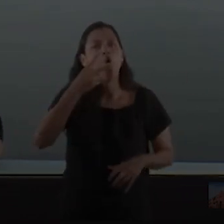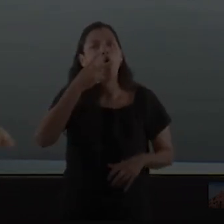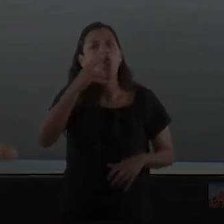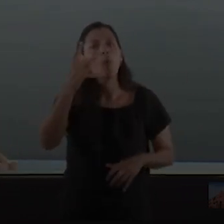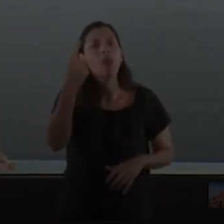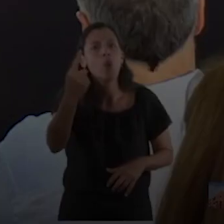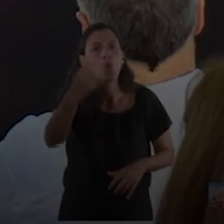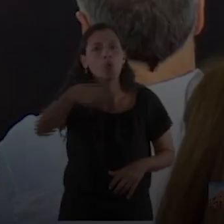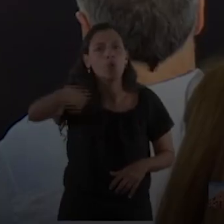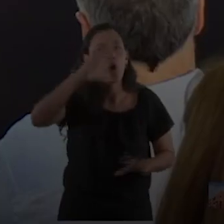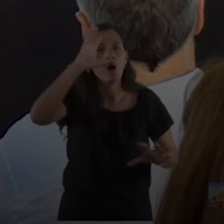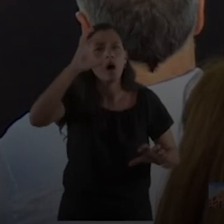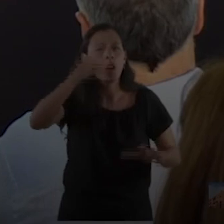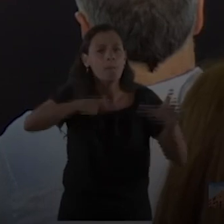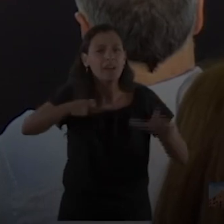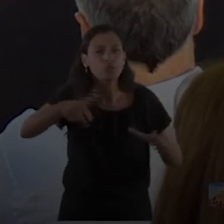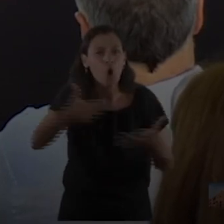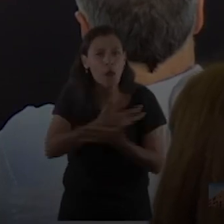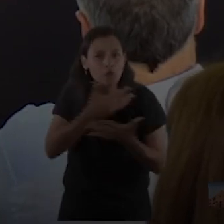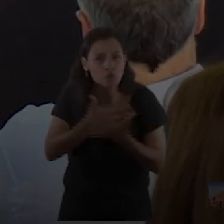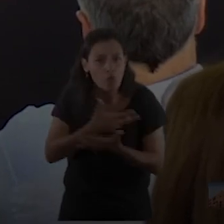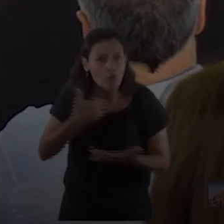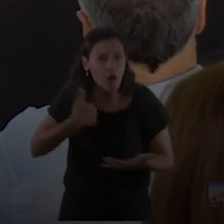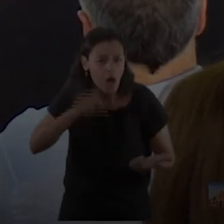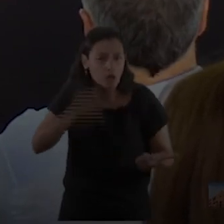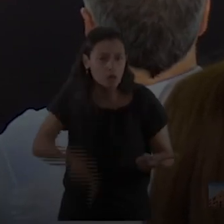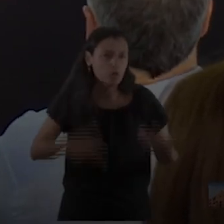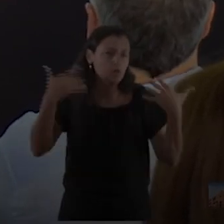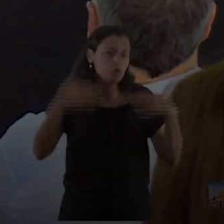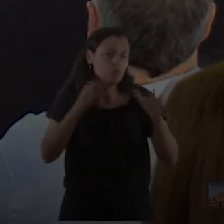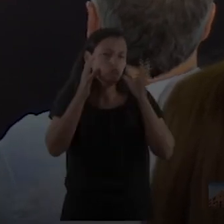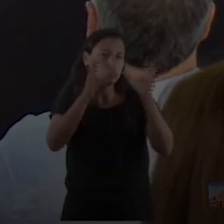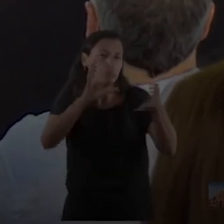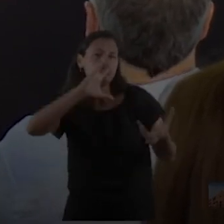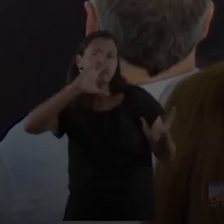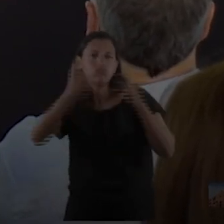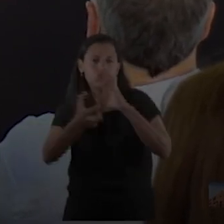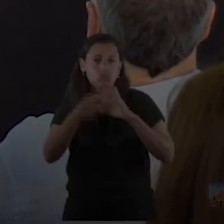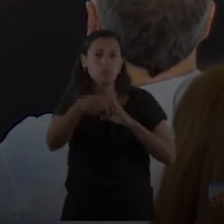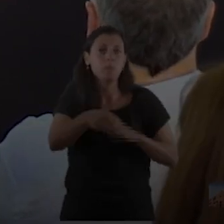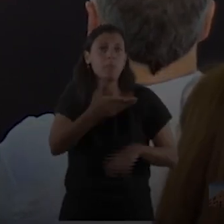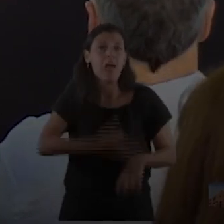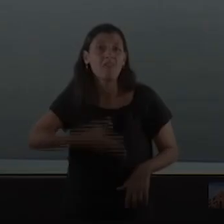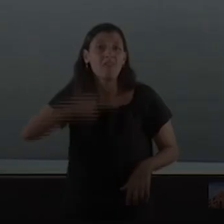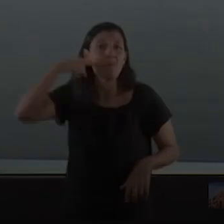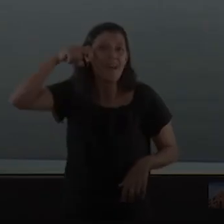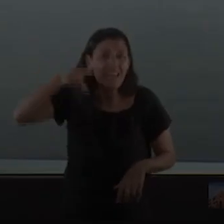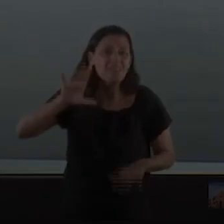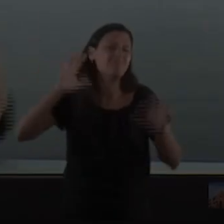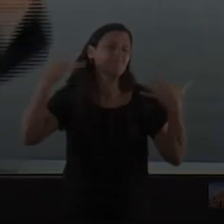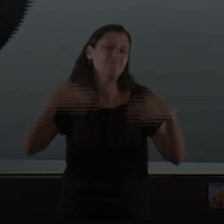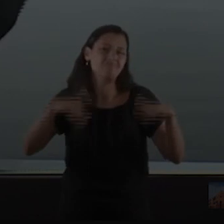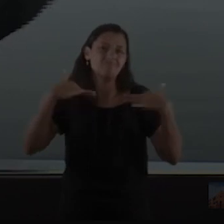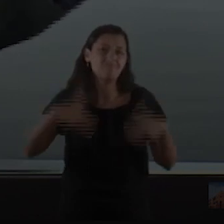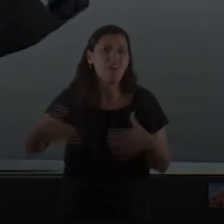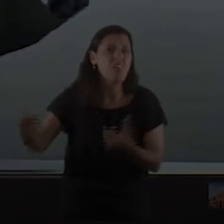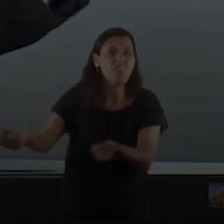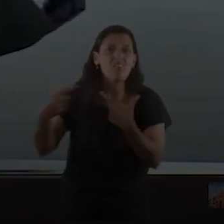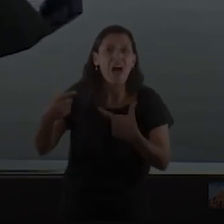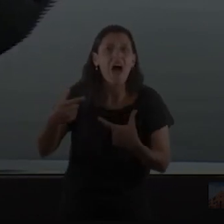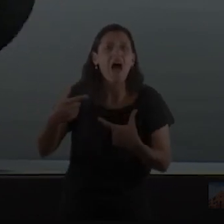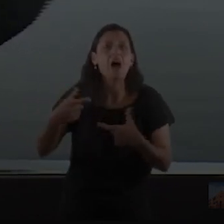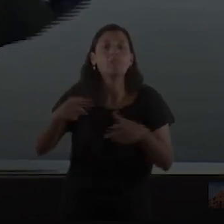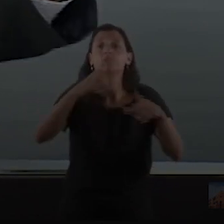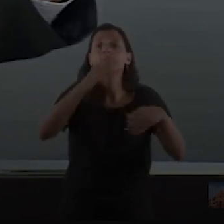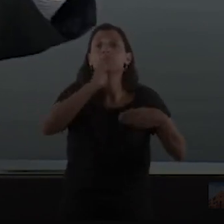la Argentina. Y recuerden que el ajuste más cercano que el Fondo le pidió a la Argentina hizo desaparecer el Ministerio de